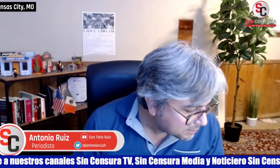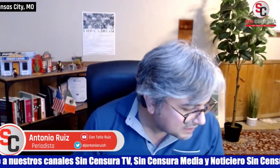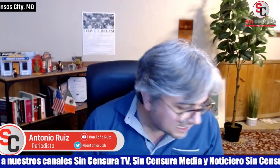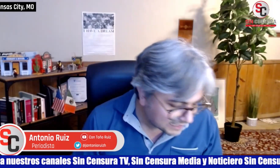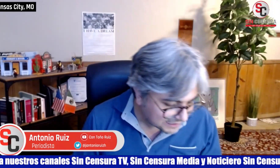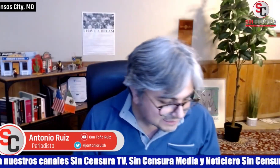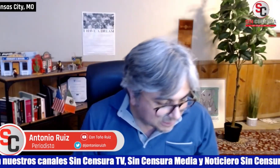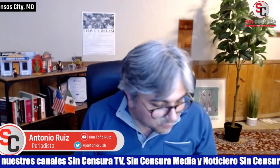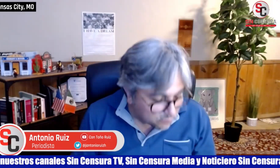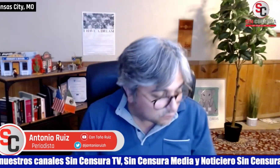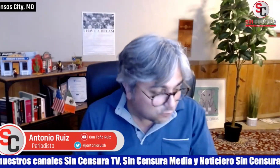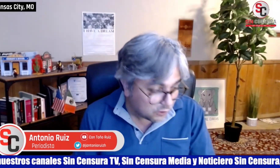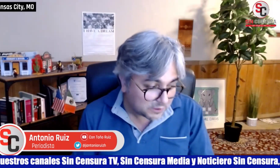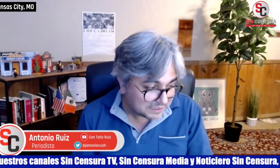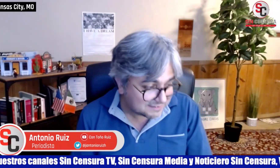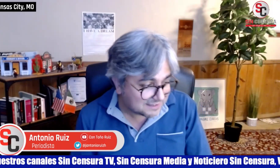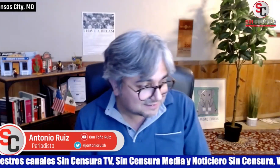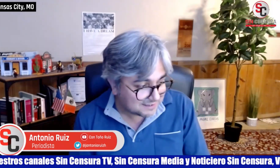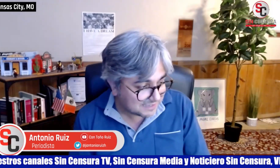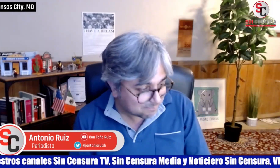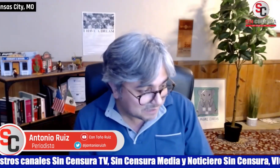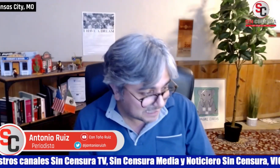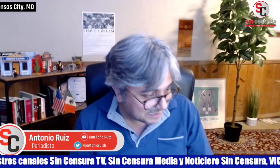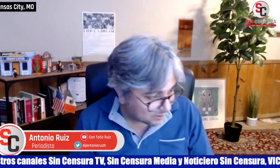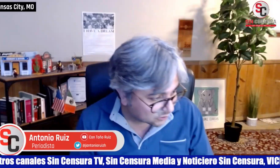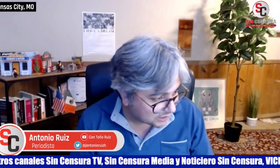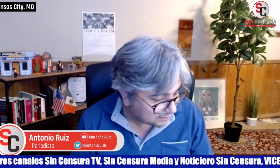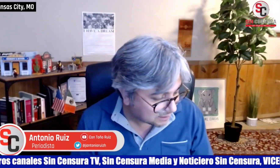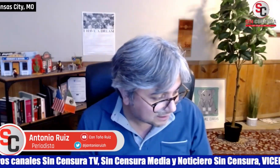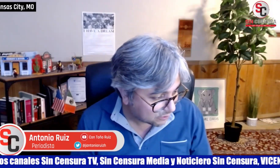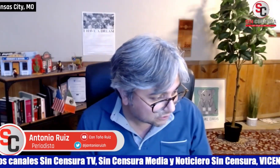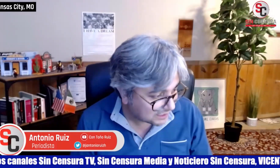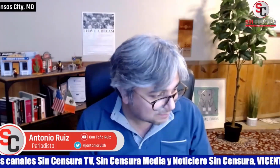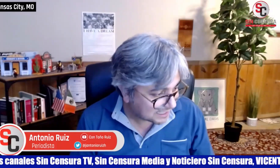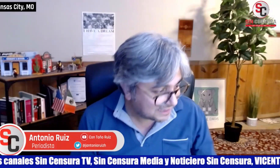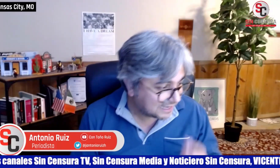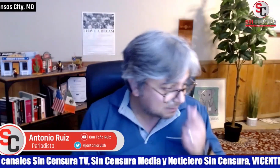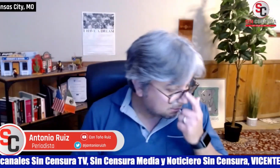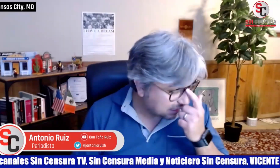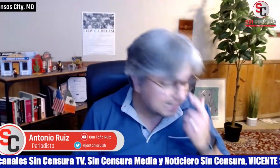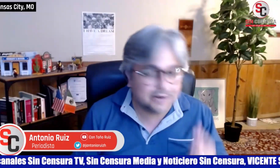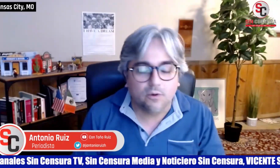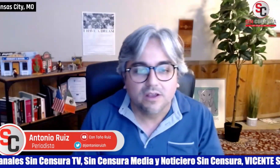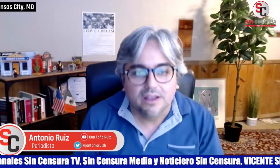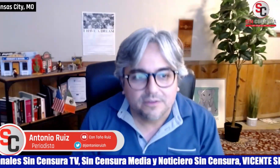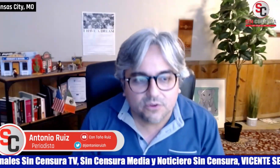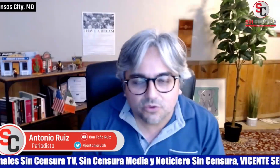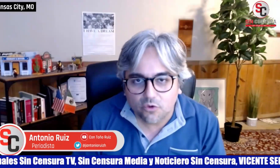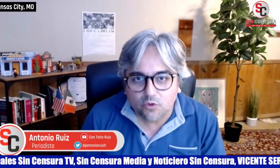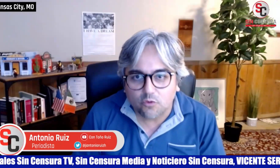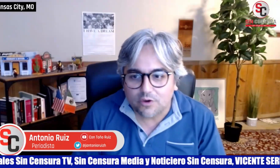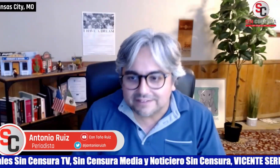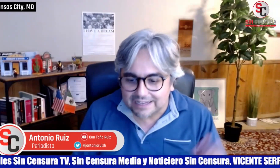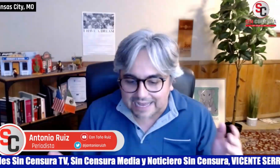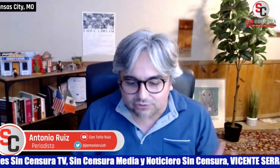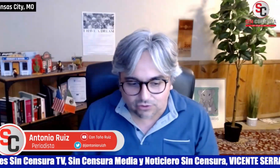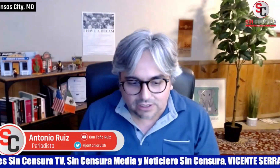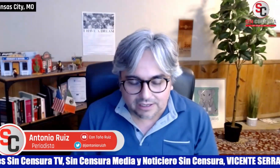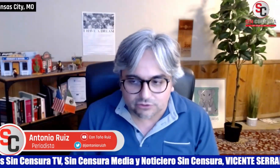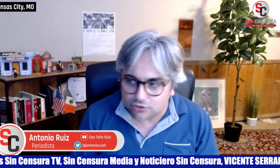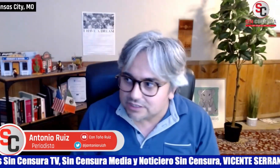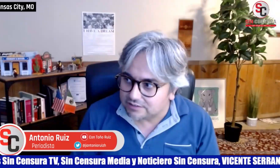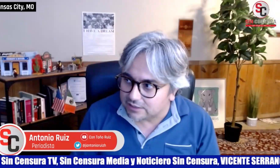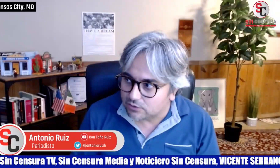que siempre te ha caracterizado? No fue lo que quise decir, mi querido Oscar y mi querida Carmen Bejarano. No fue ese el